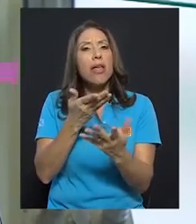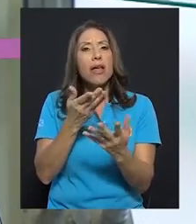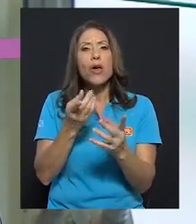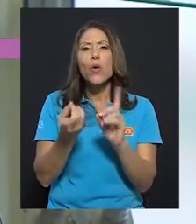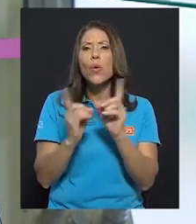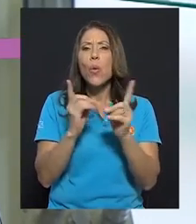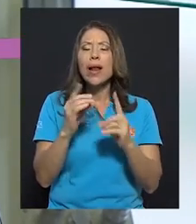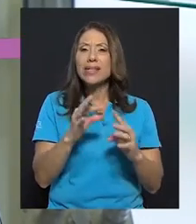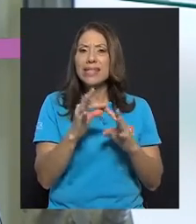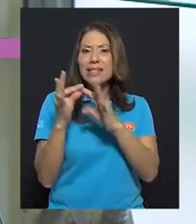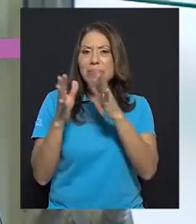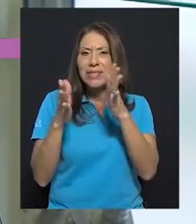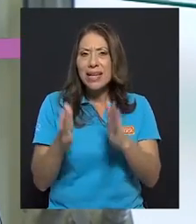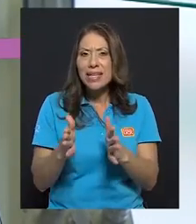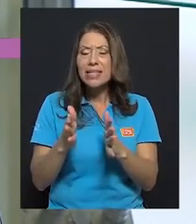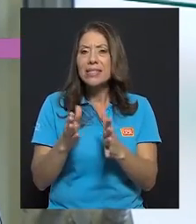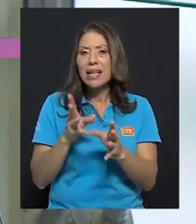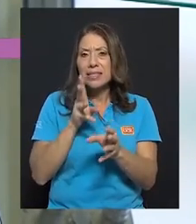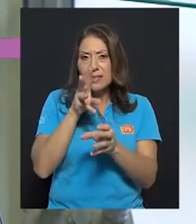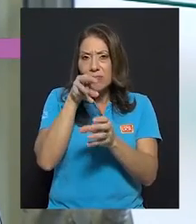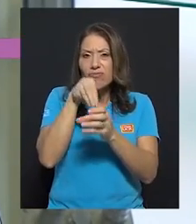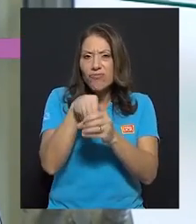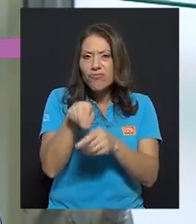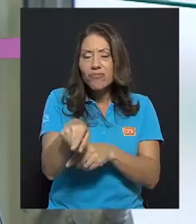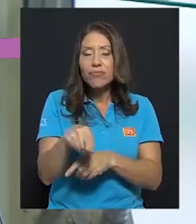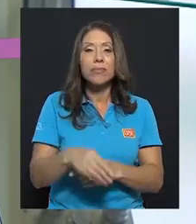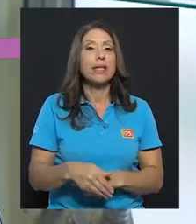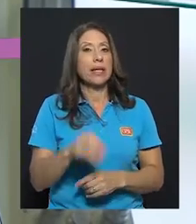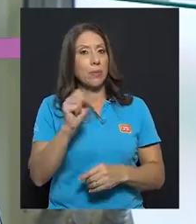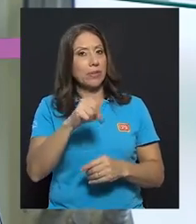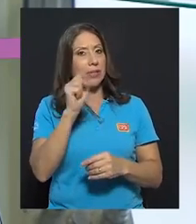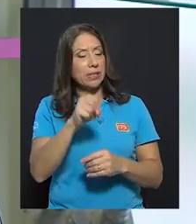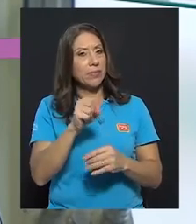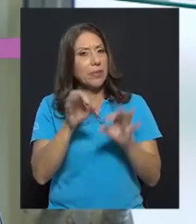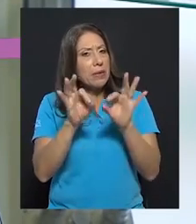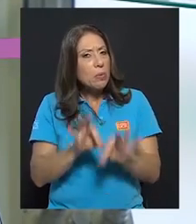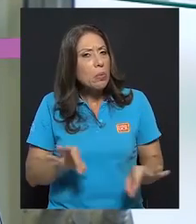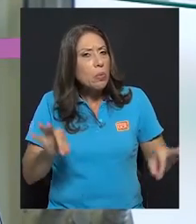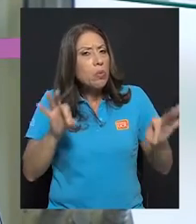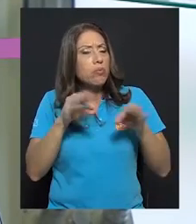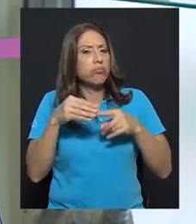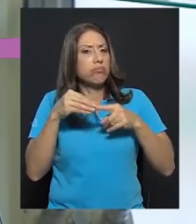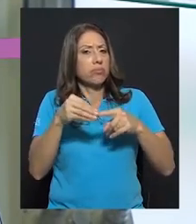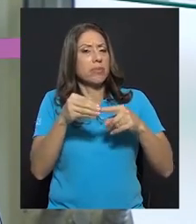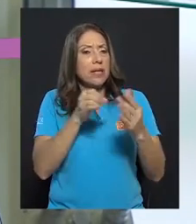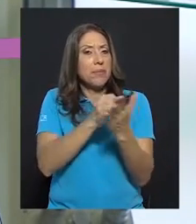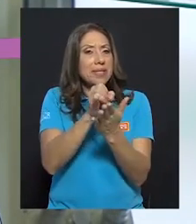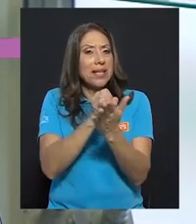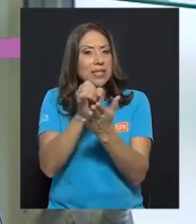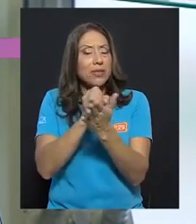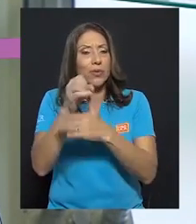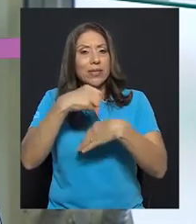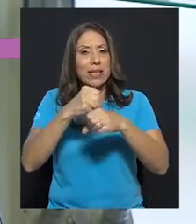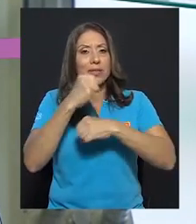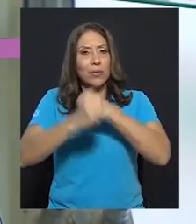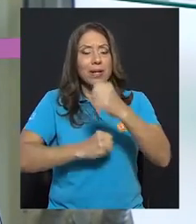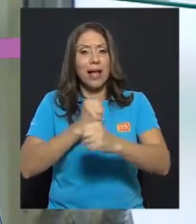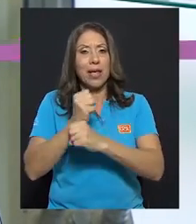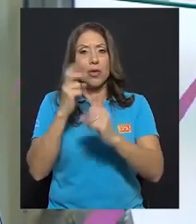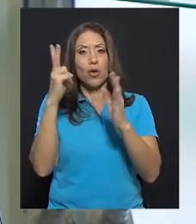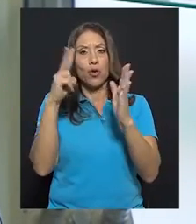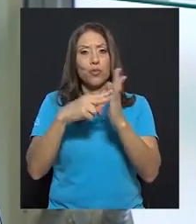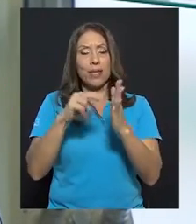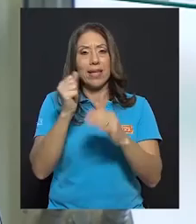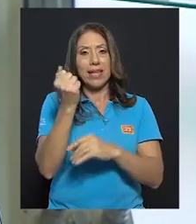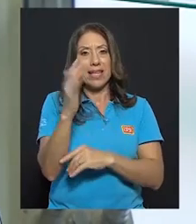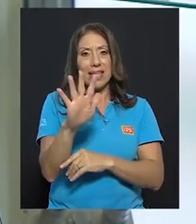especialistas pudieron intervenir en estos cambios? Sí, la investigación fundamental fue la que se hizo en el 2015, que es